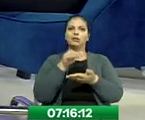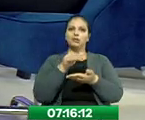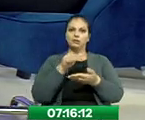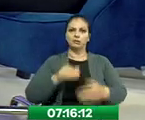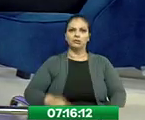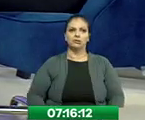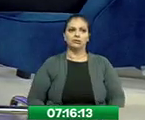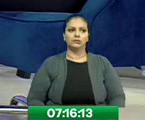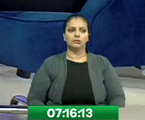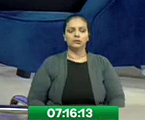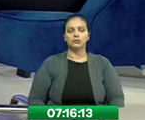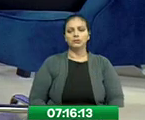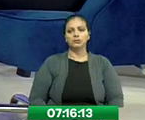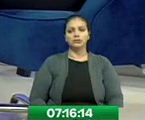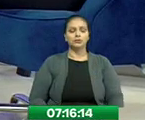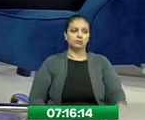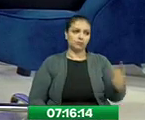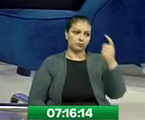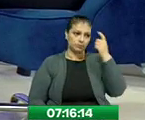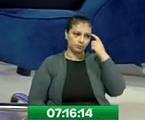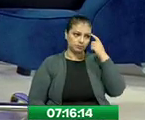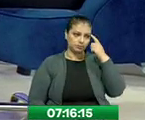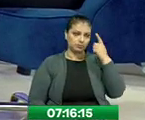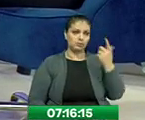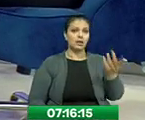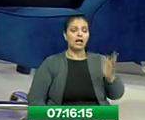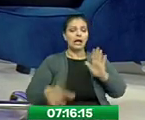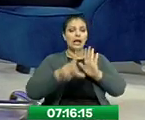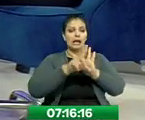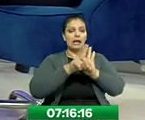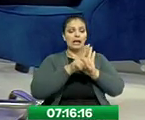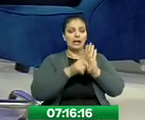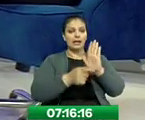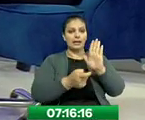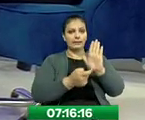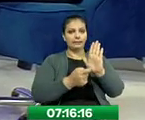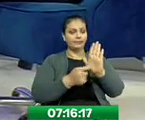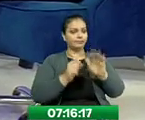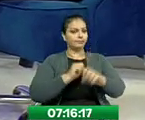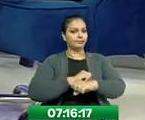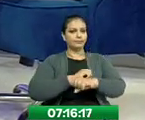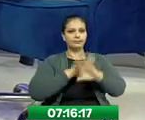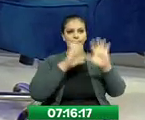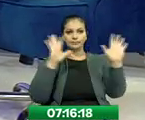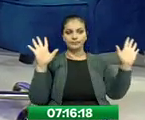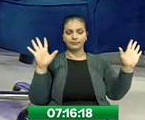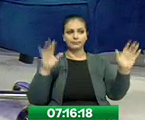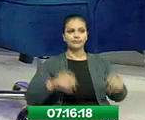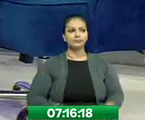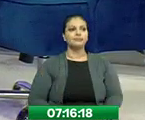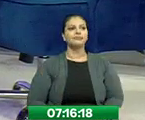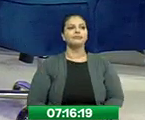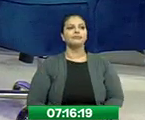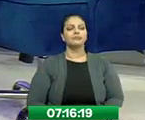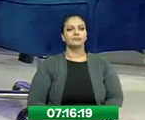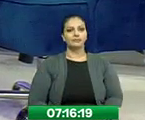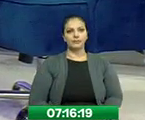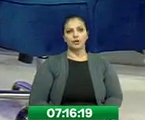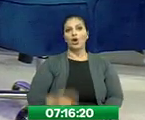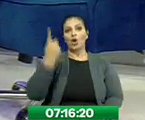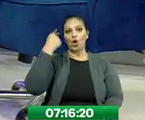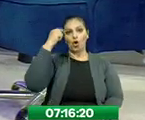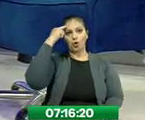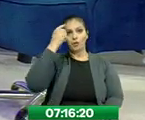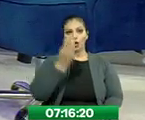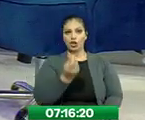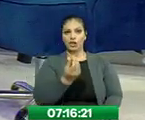de la deuda. ¿Esto es? La ley establece muy claramente que los ingresos de capital, y